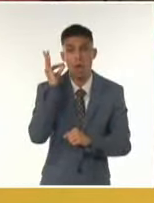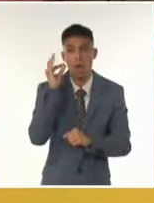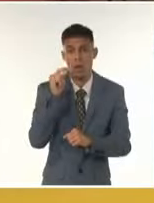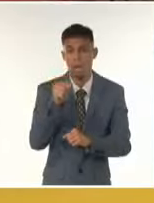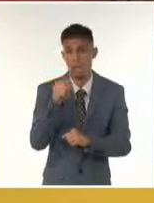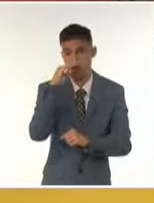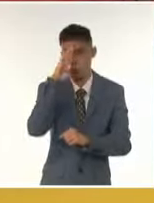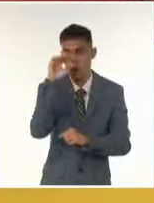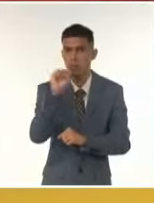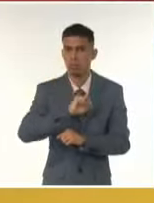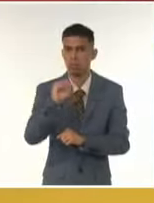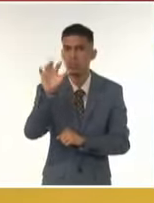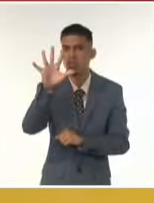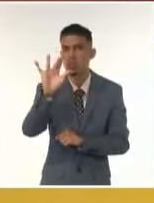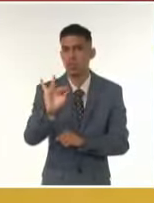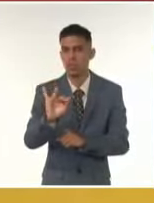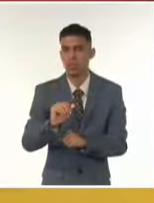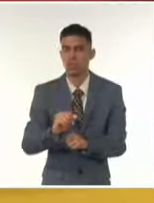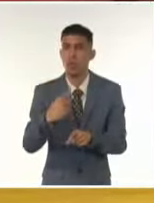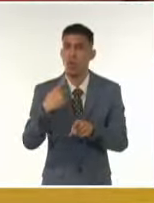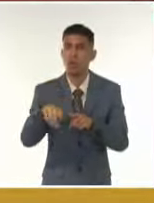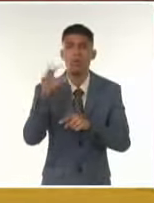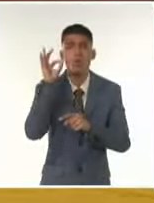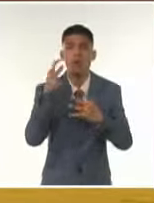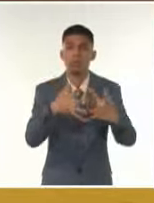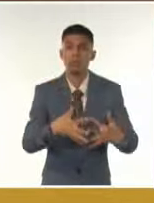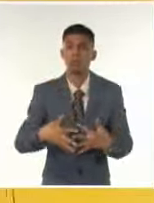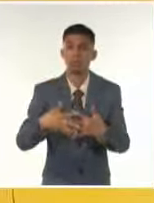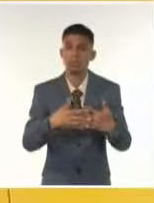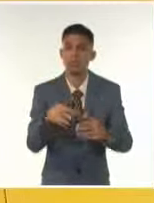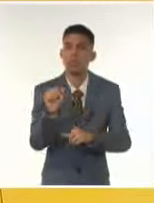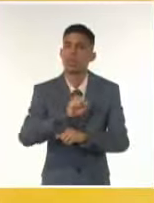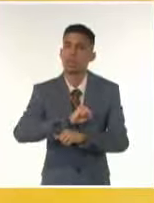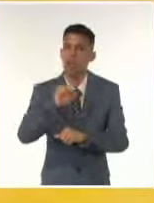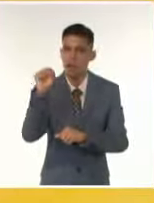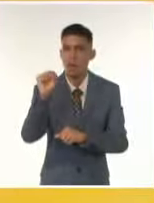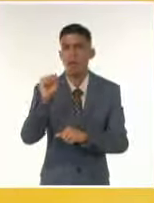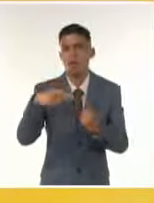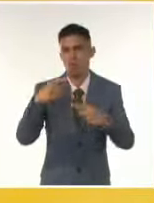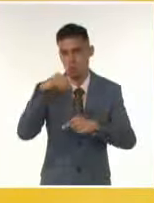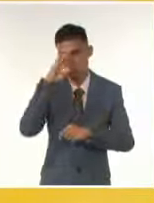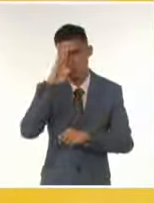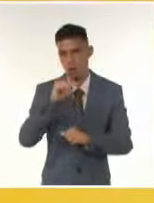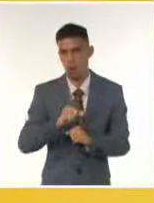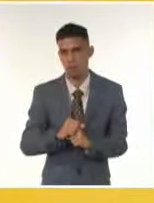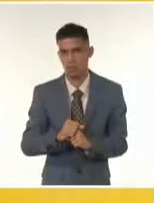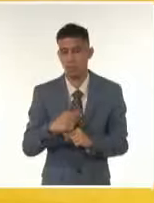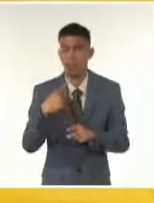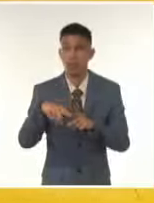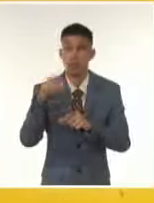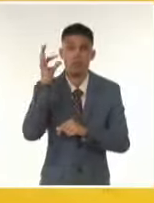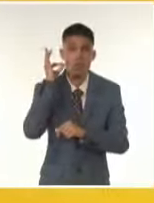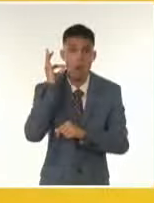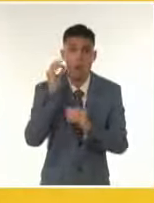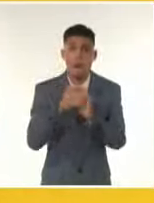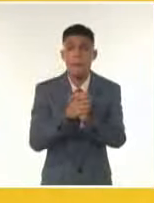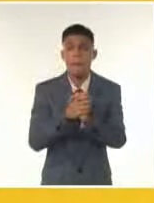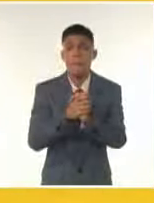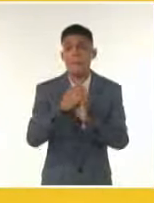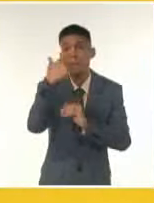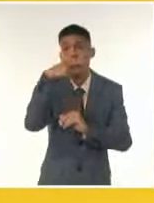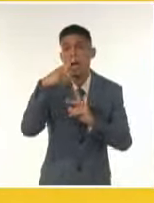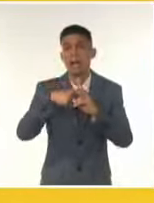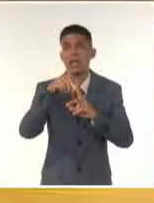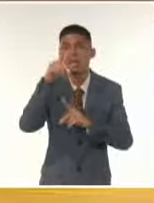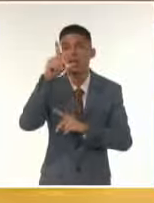57 David terao de Estados Unidos venció en 60 al local mil c Obregón y milin del Toro no pudo esta vez con la canadiense Isabel Harris